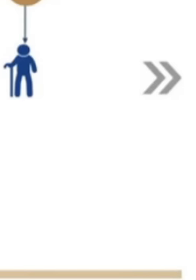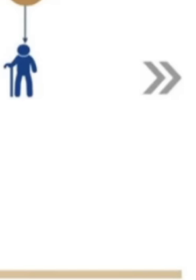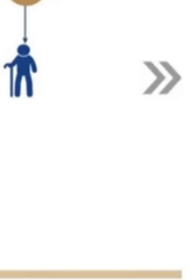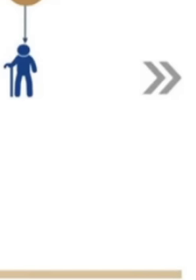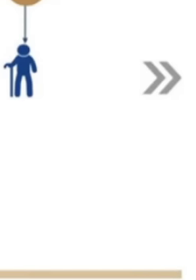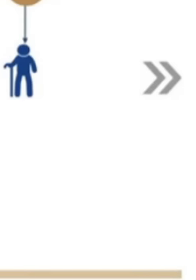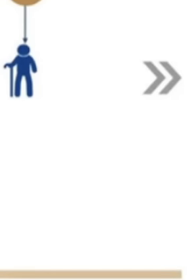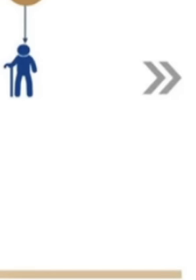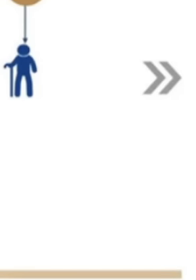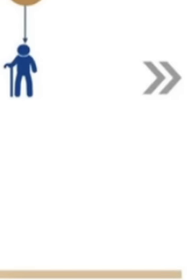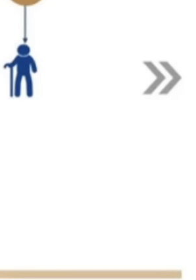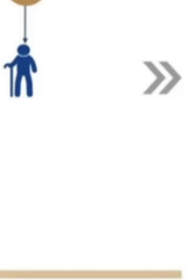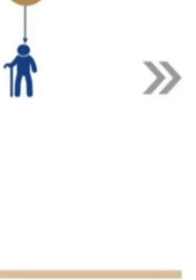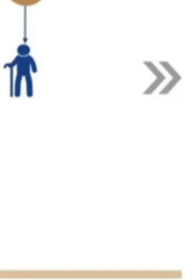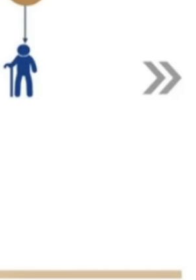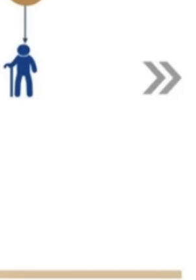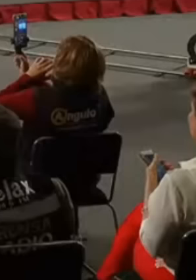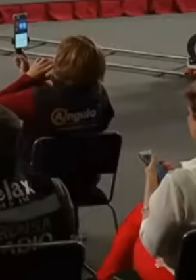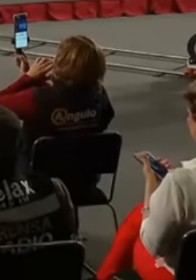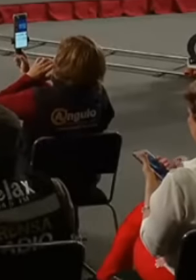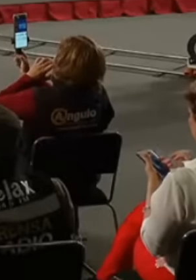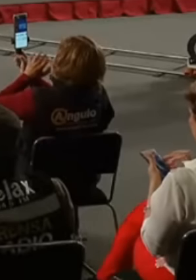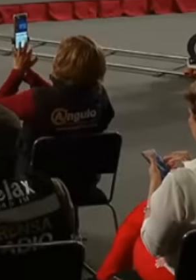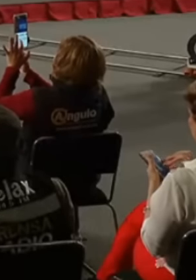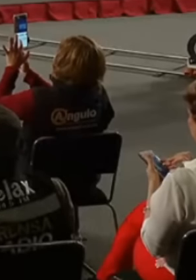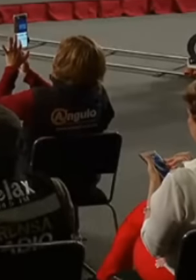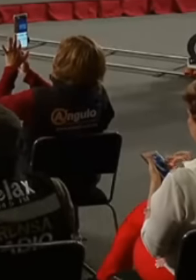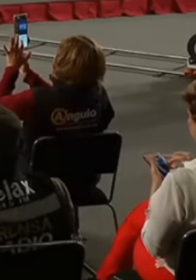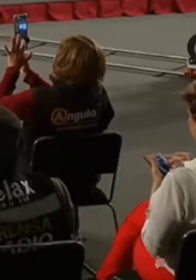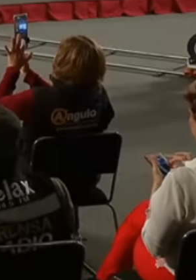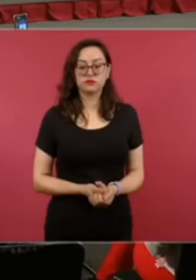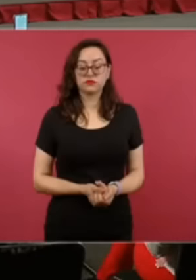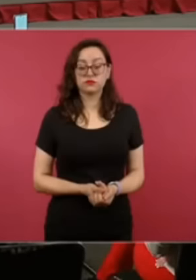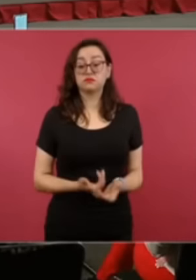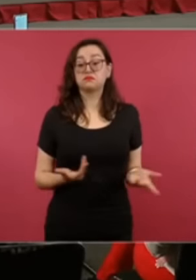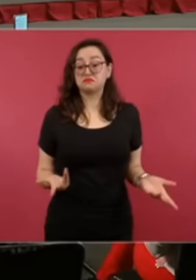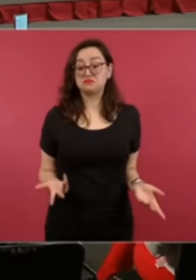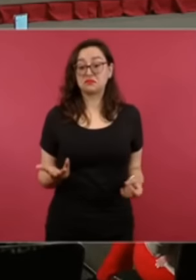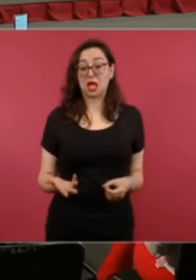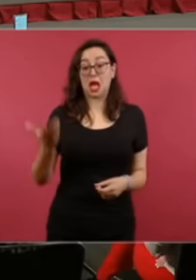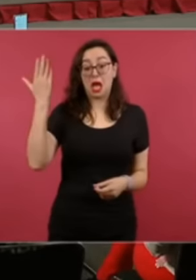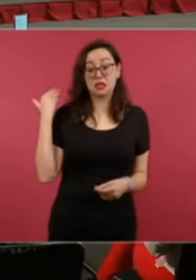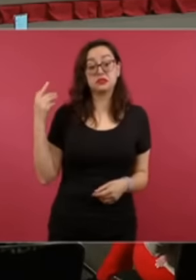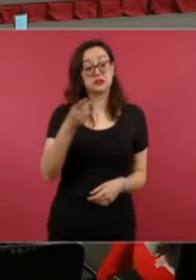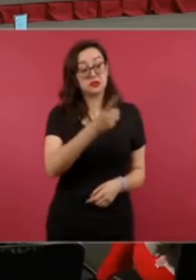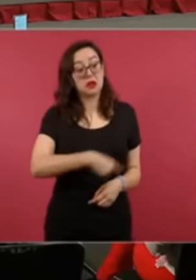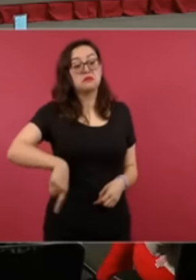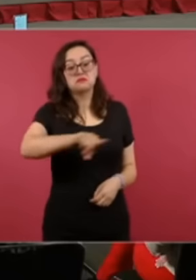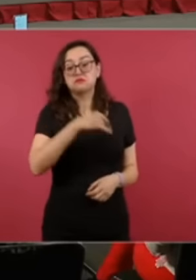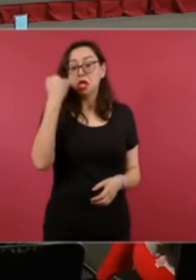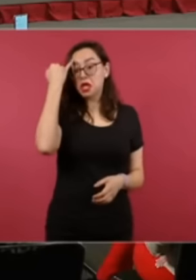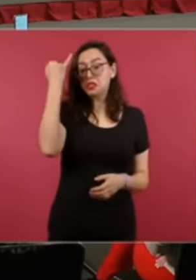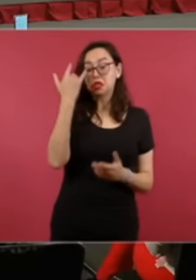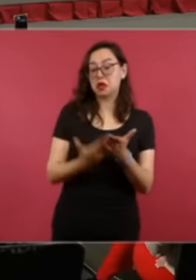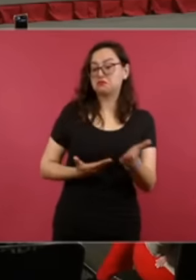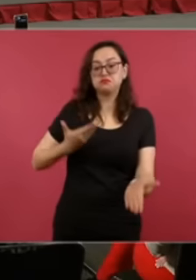Obrador toca el tema de las Afores, ya que han aprovechado esto para hacerle una campaña negra en su